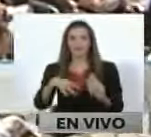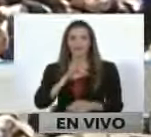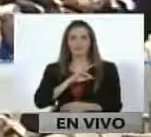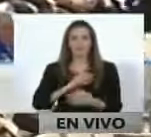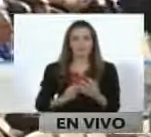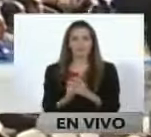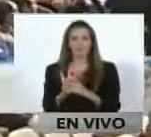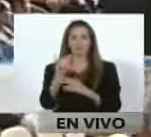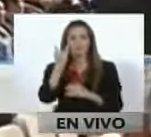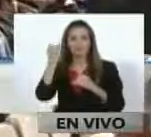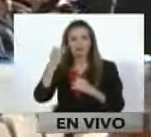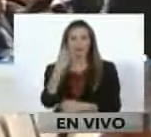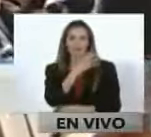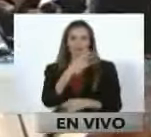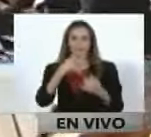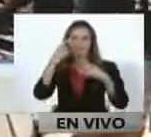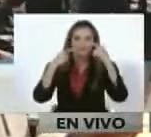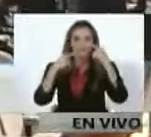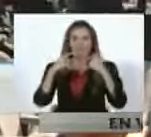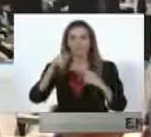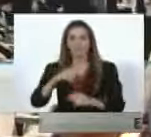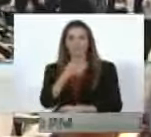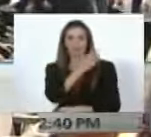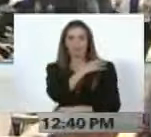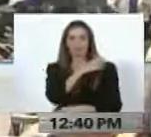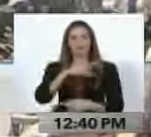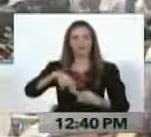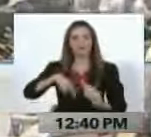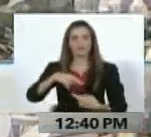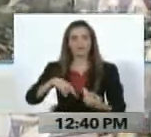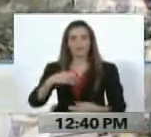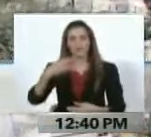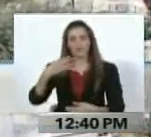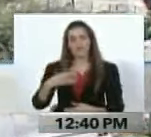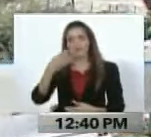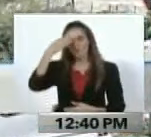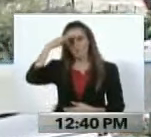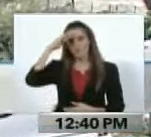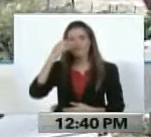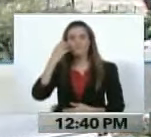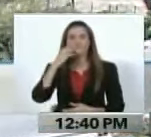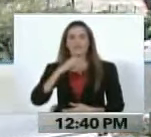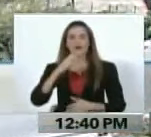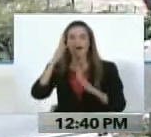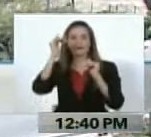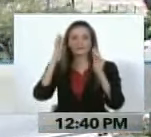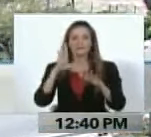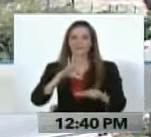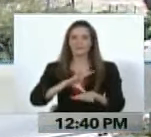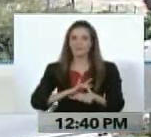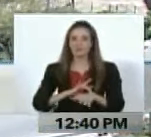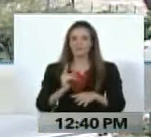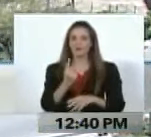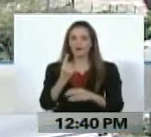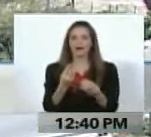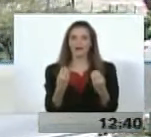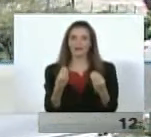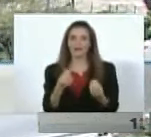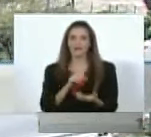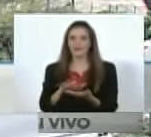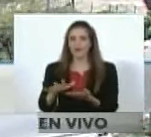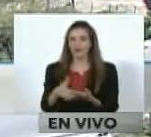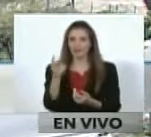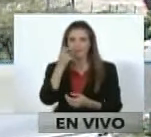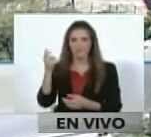nació por iniciativa del comandante Hugo Chávez y el comandante de la Revolución Cubana, Fidel Castro, para brindar atención médica primaria de calidad y gratuita al